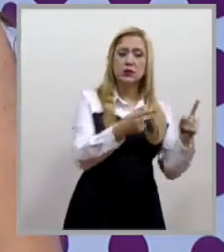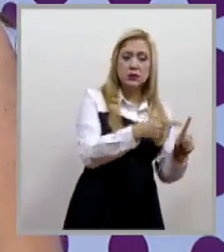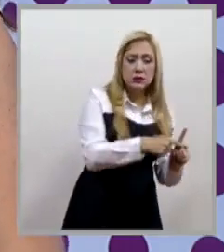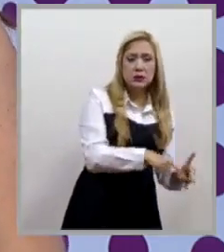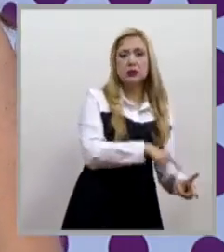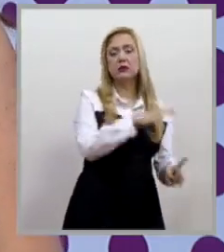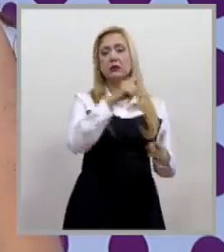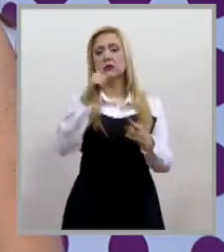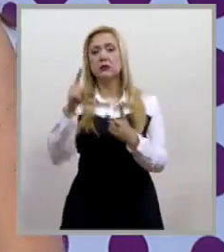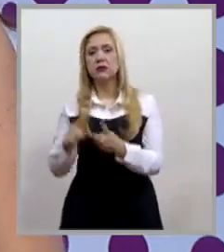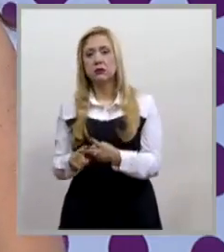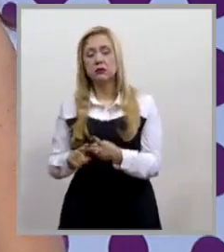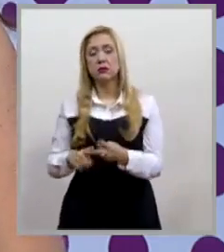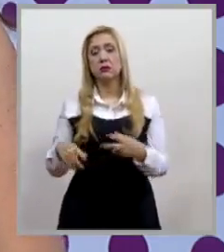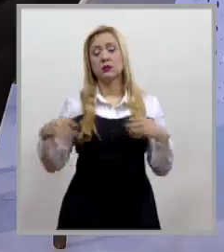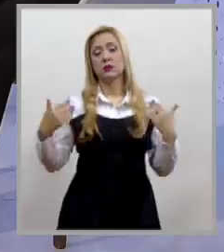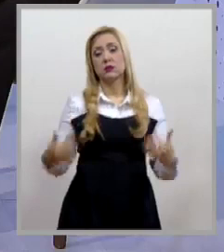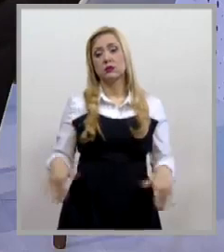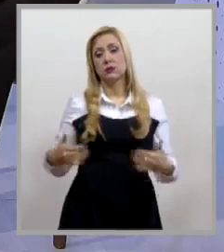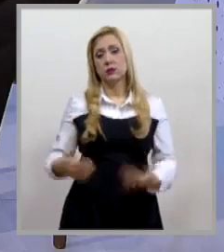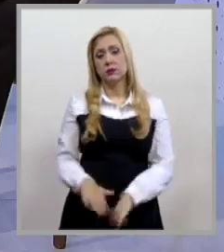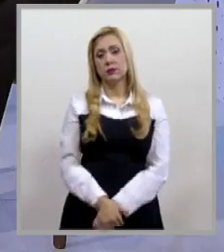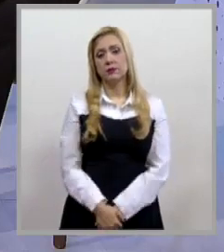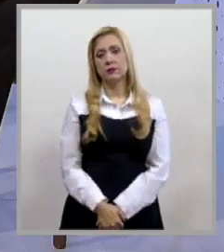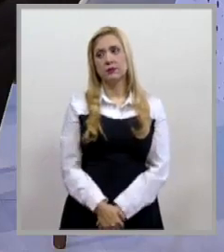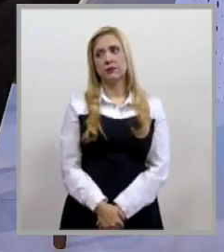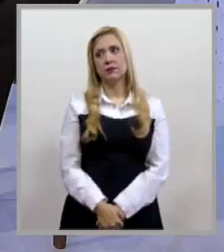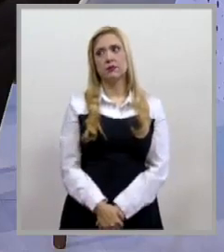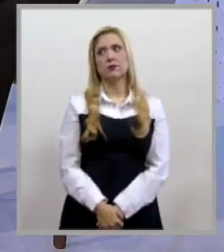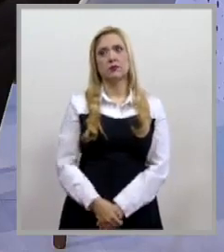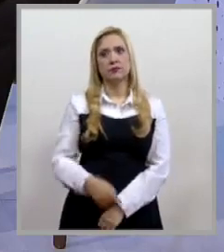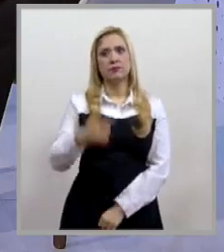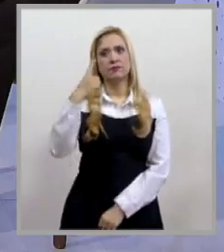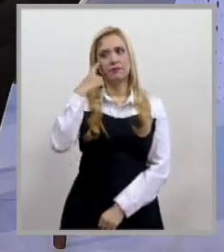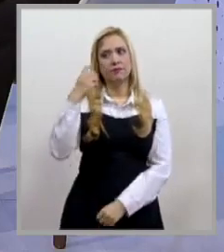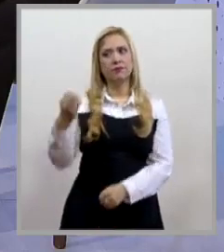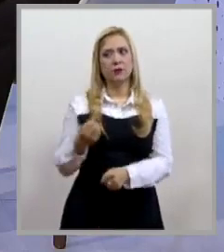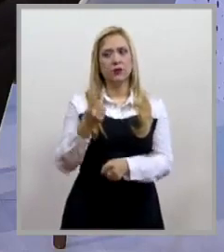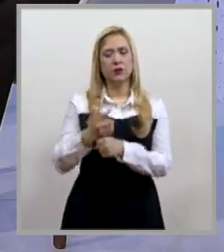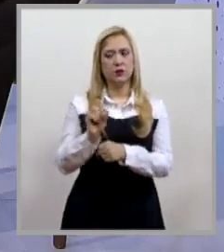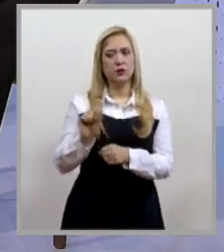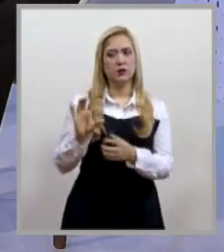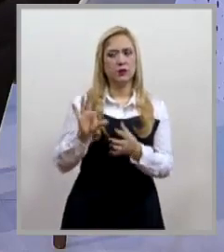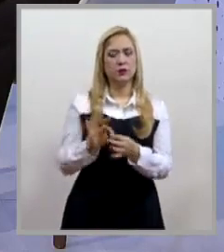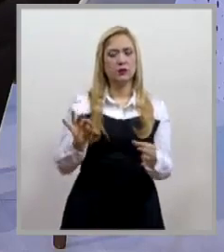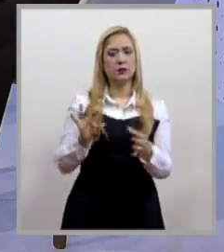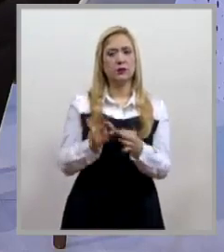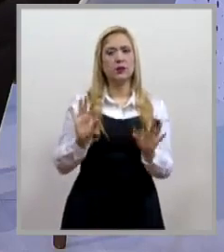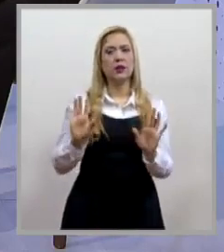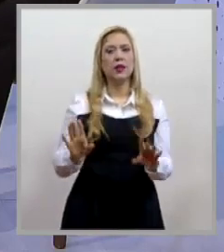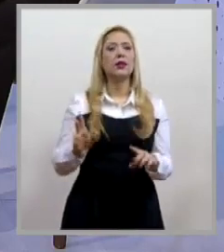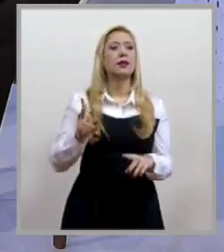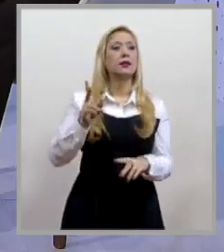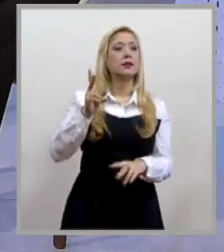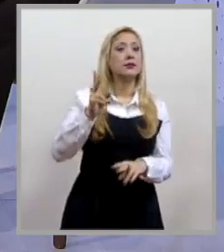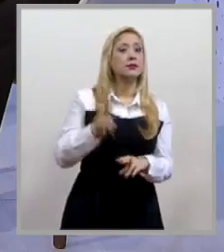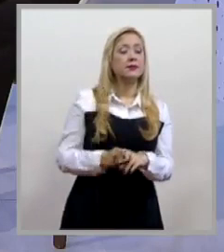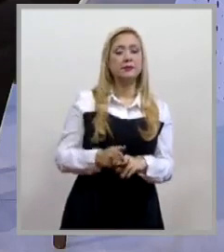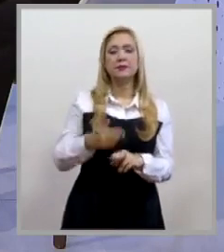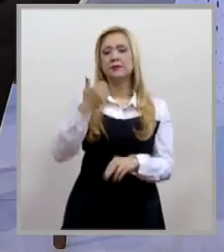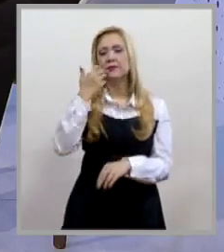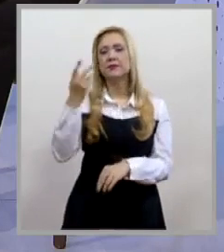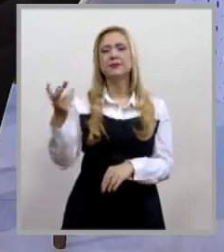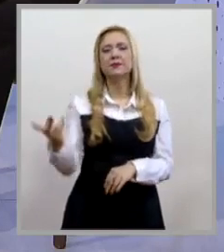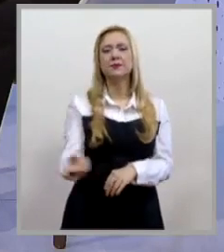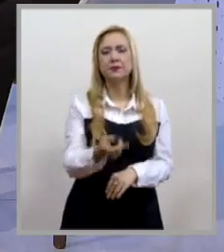de manera muy particular. Sí, y si hay oportunidad, volveremos sobre esa sentencia. Antes de irnos a la segunda pausa, Gaby, me